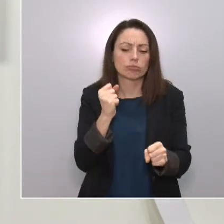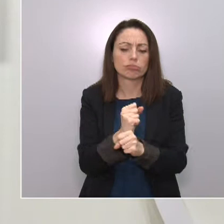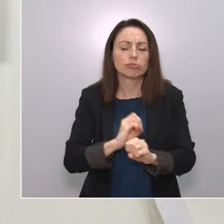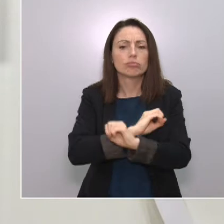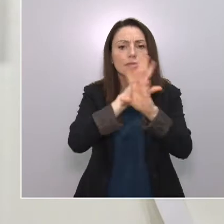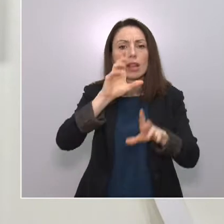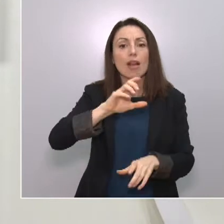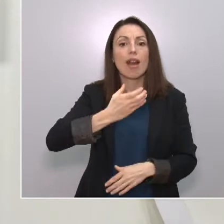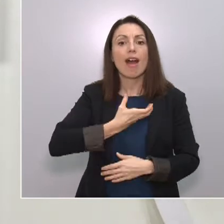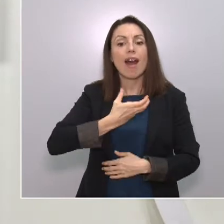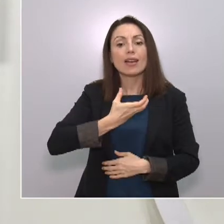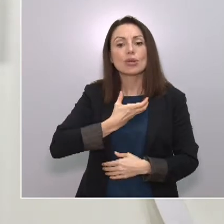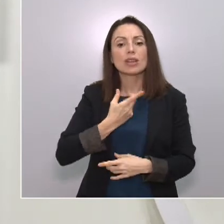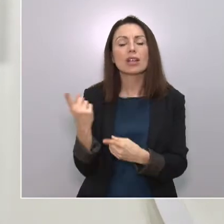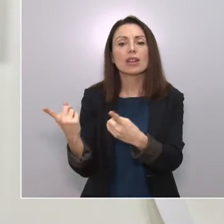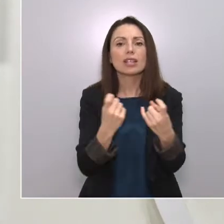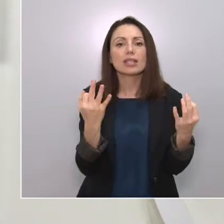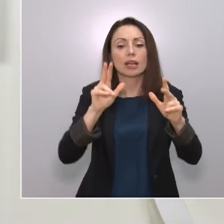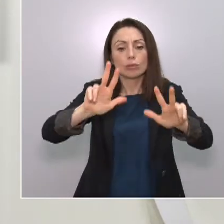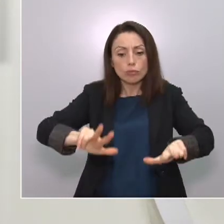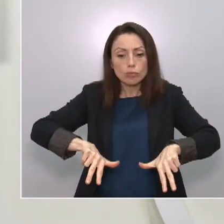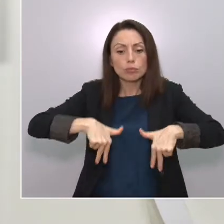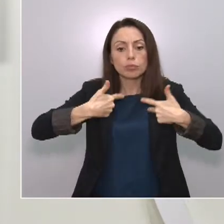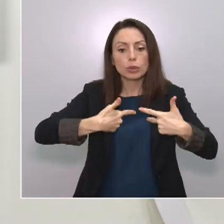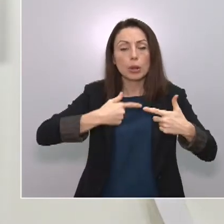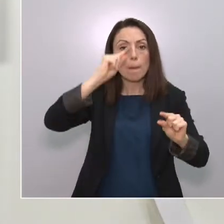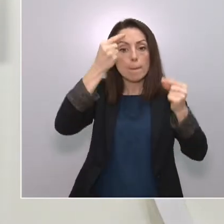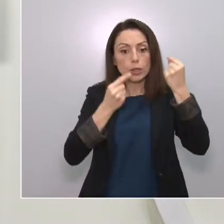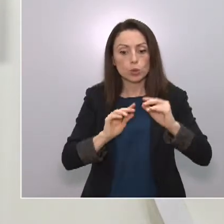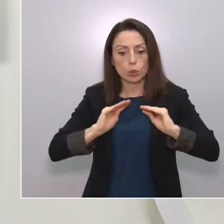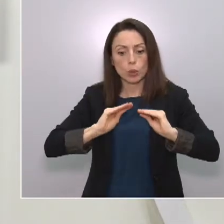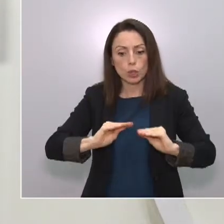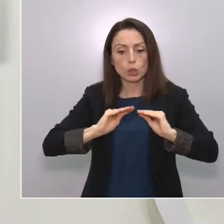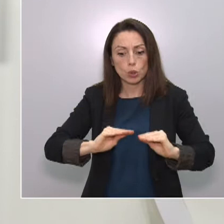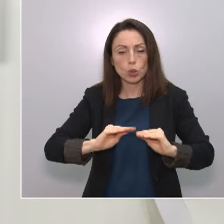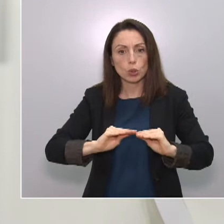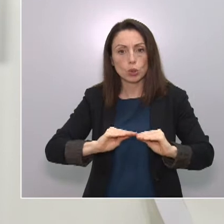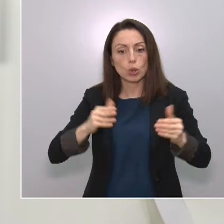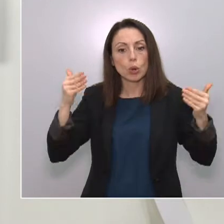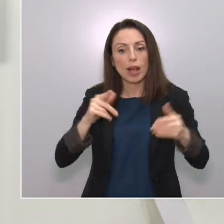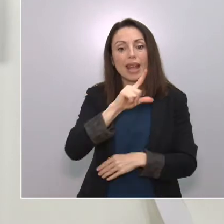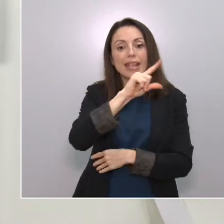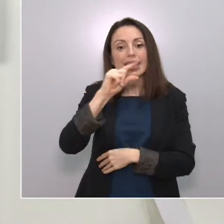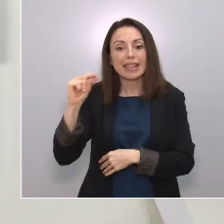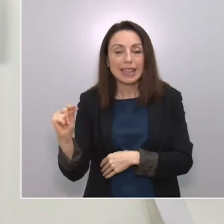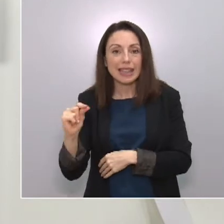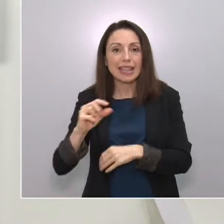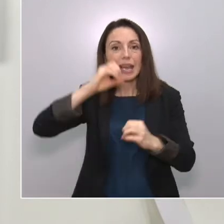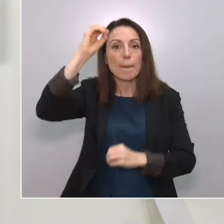Los ayuntamientos necesitan que se les permita aplicar a sus presupuestos el 100% del superávit